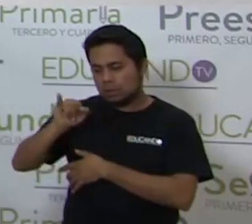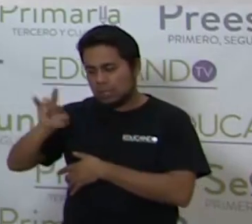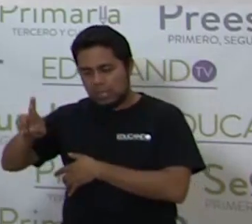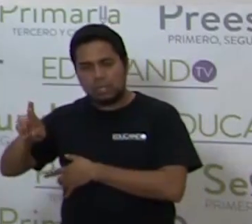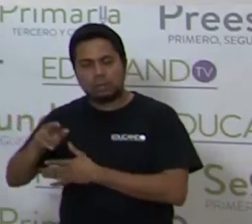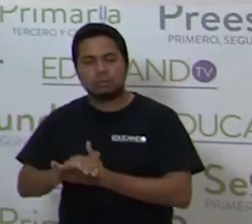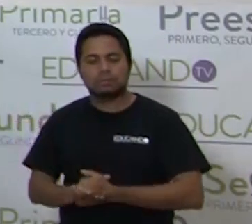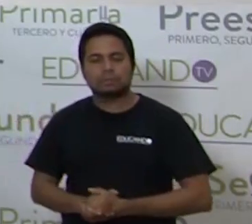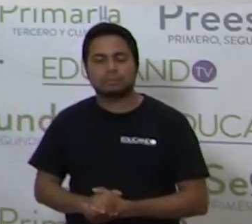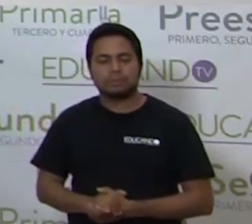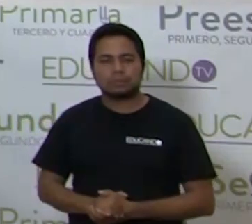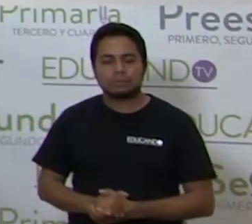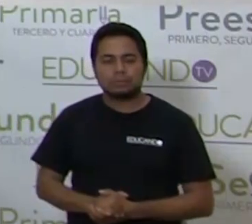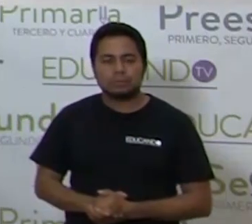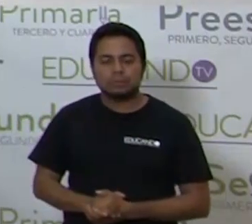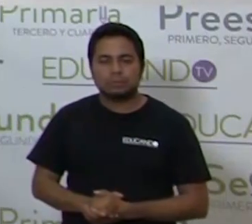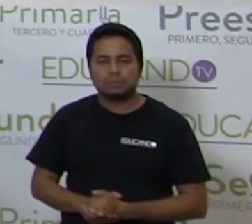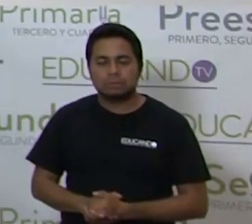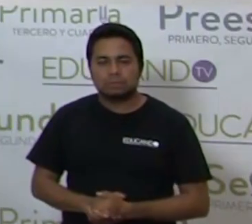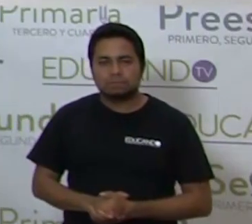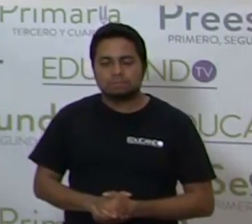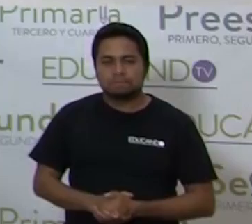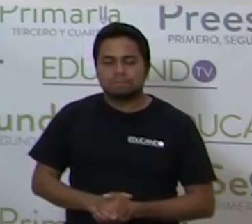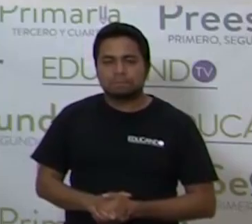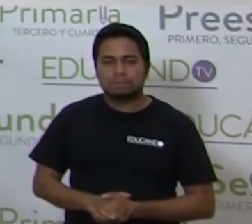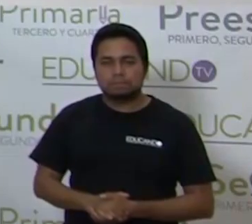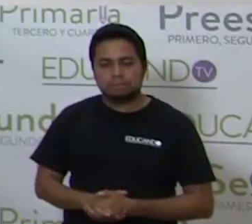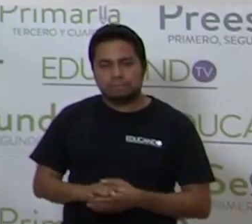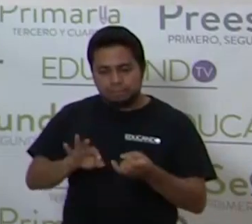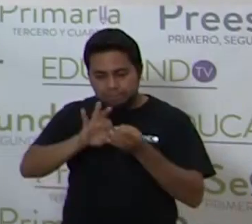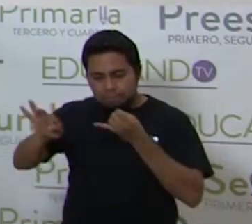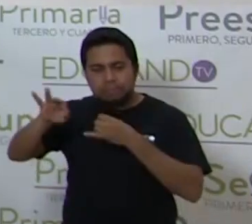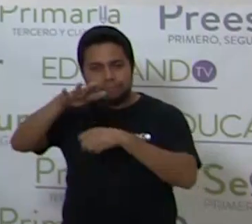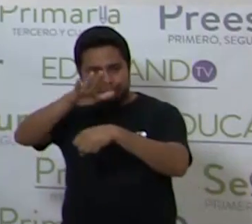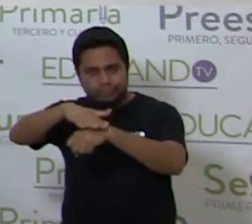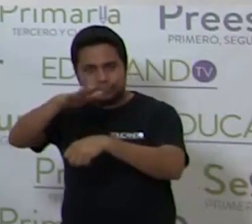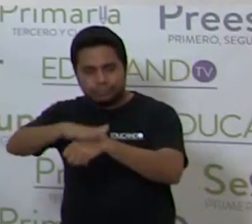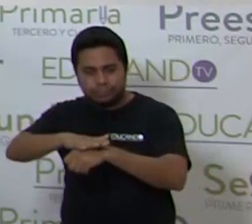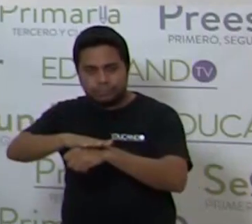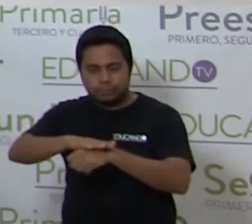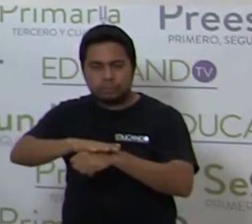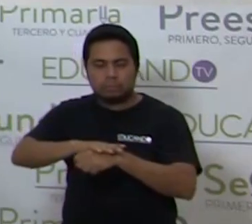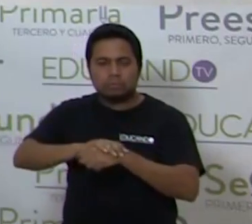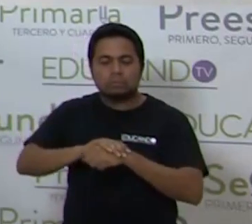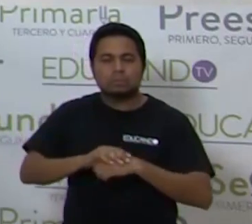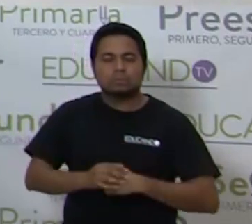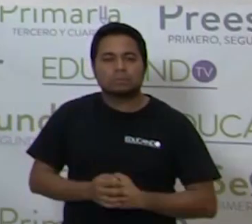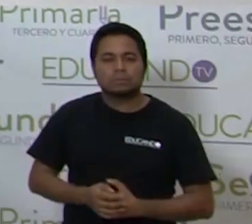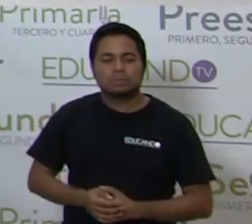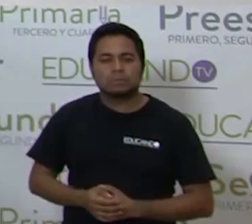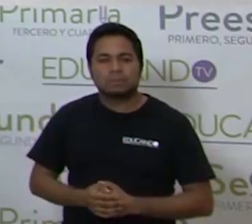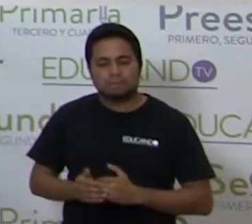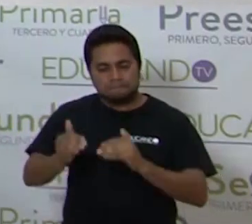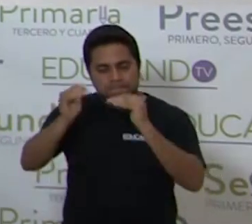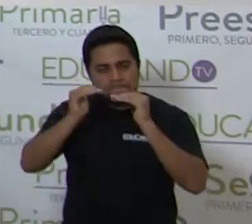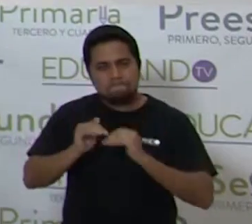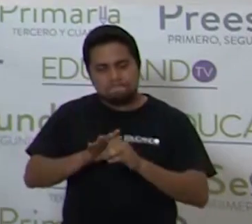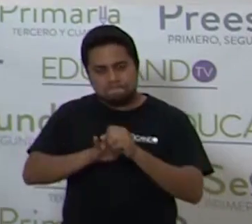ir. Y por último, niños y niñas, vamos con la siguiente, que va a